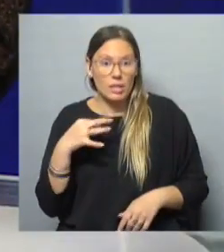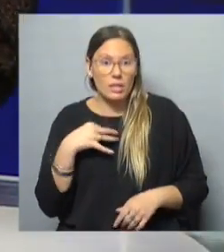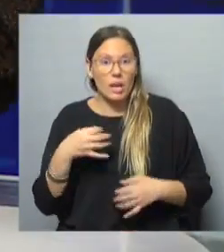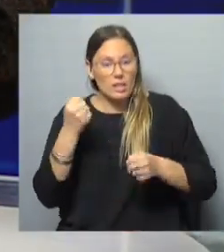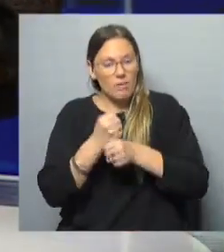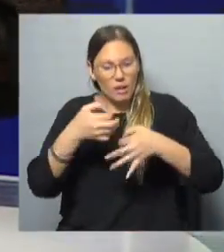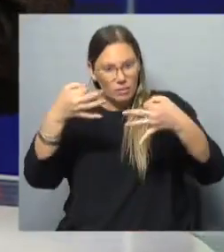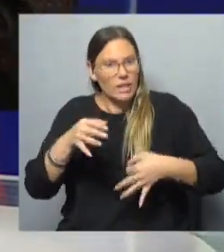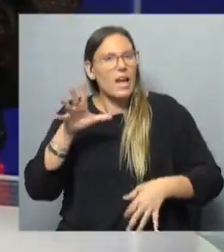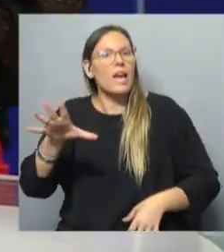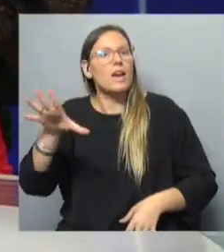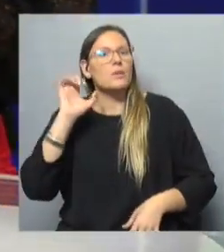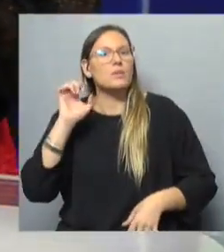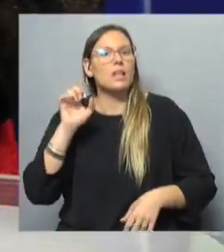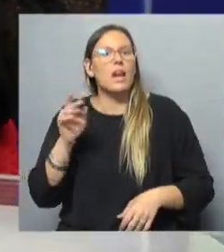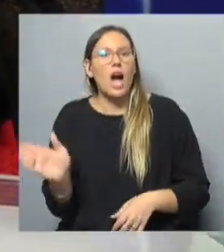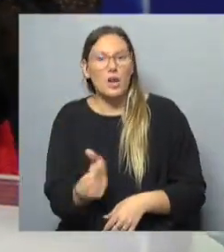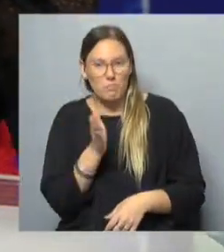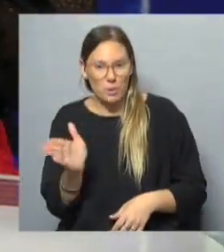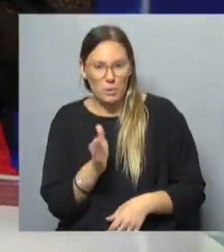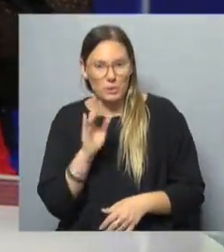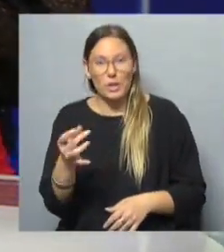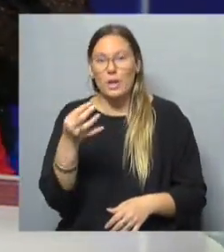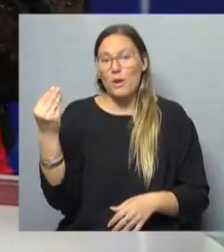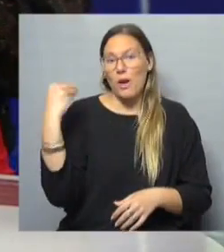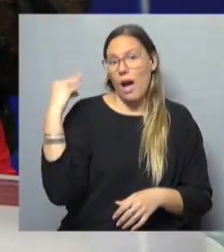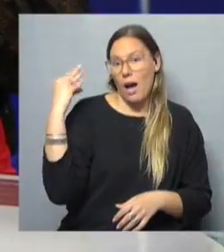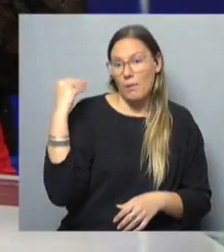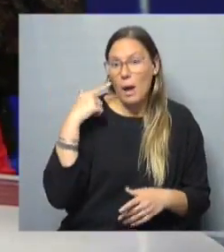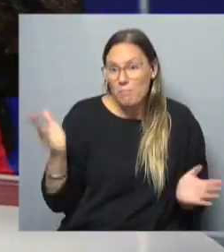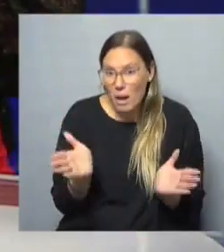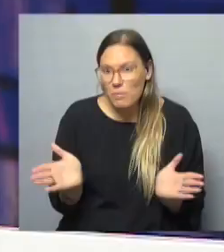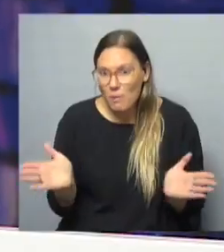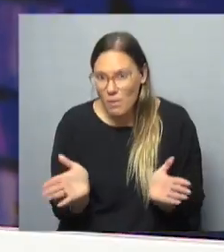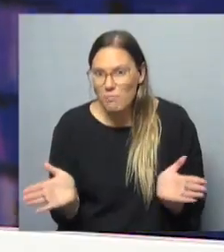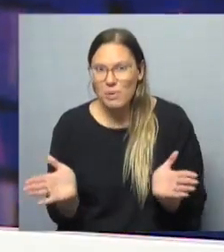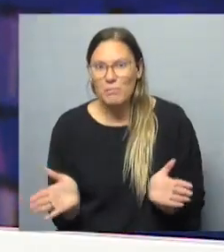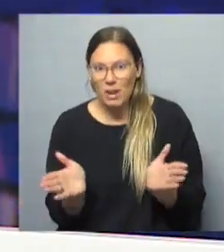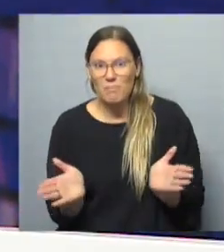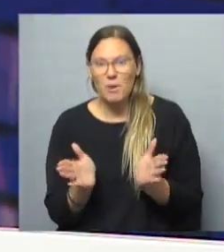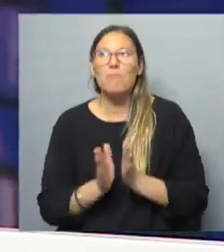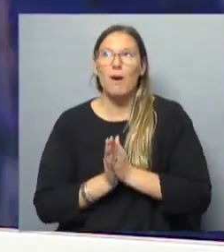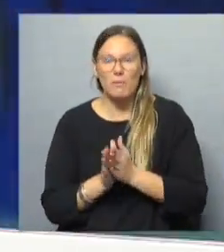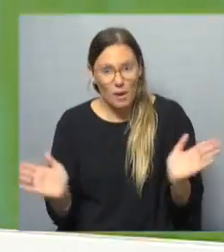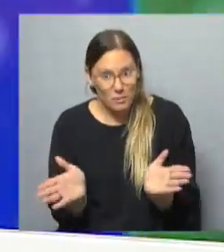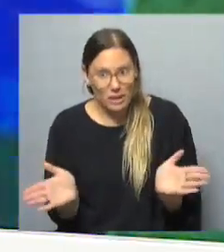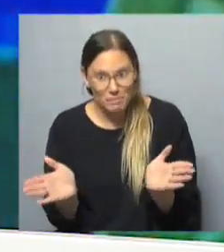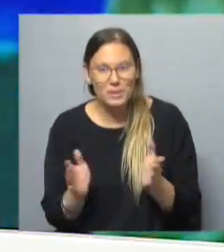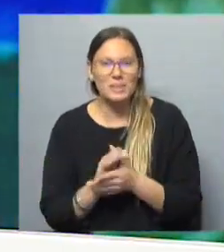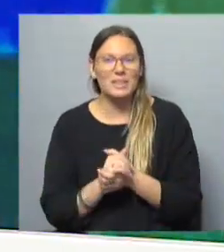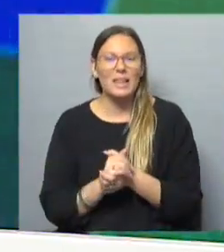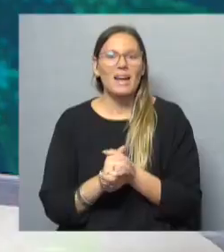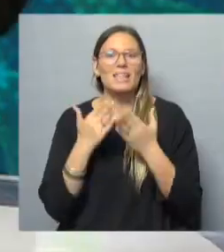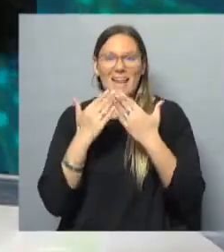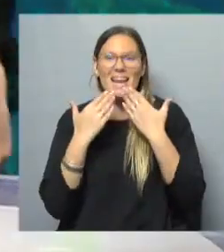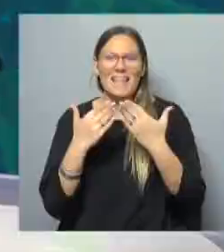eficiente y escuchar a los productores y a las productoras que nos dicen, vamos. Vamos, muchachada, vamos. Por favor. Vamos. Vamos, y te